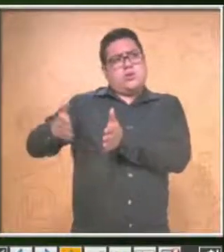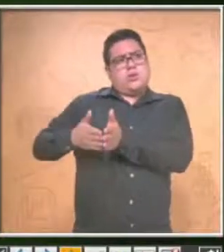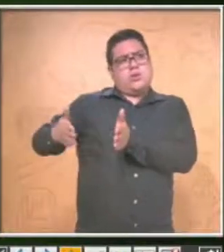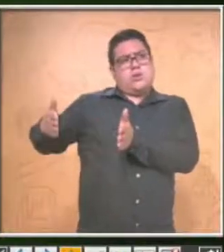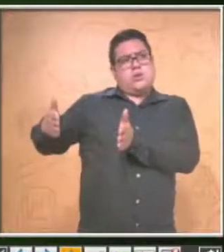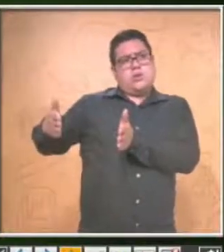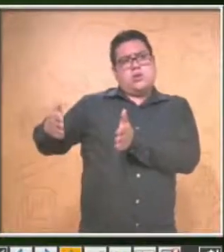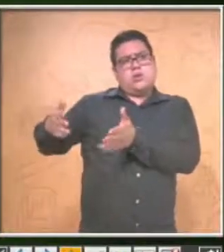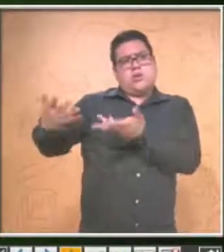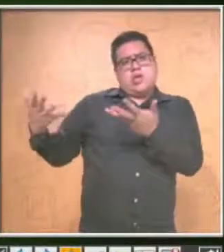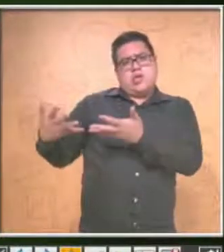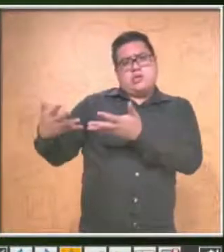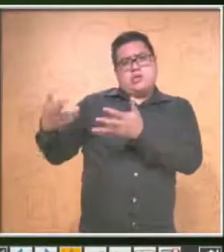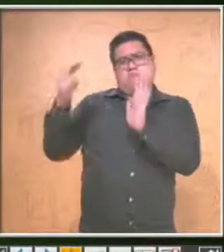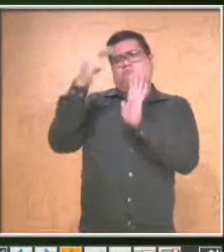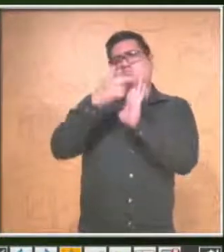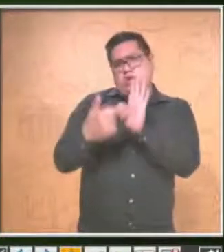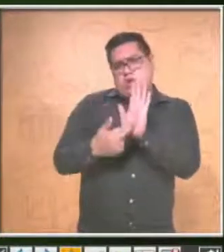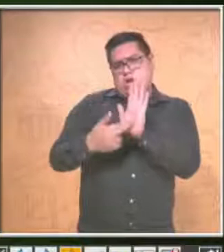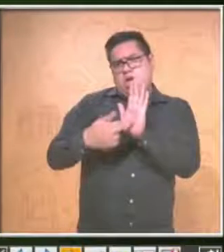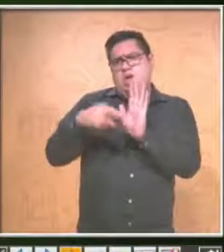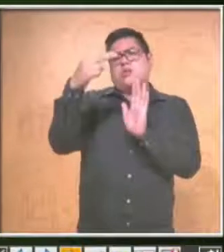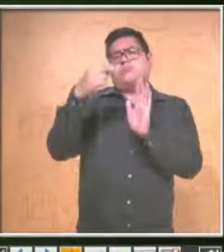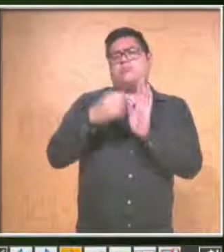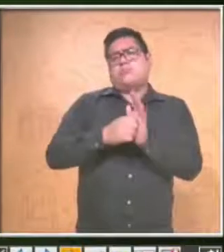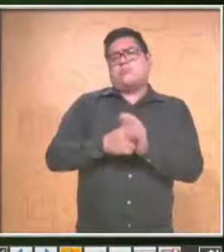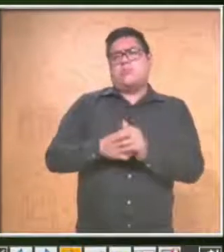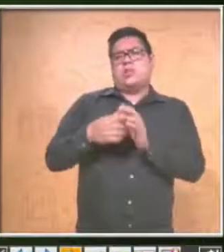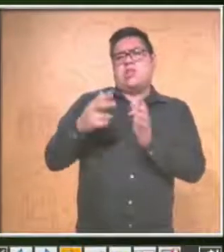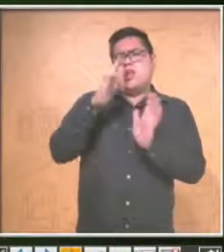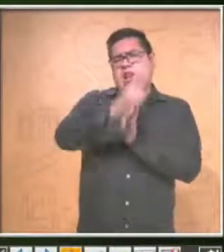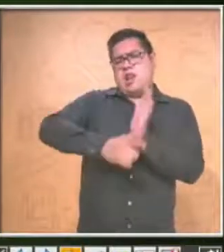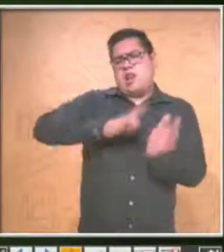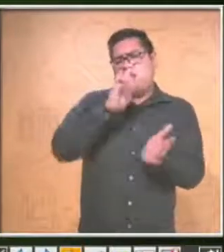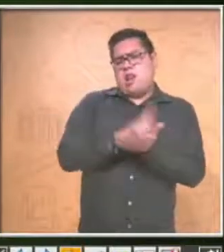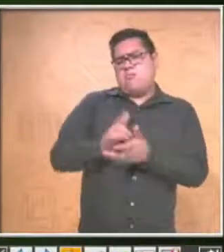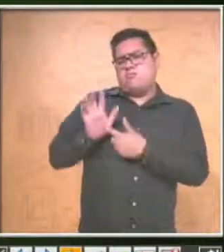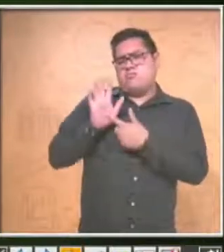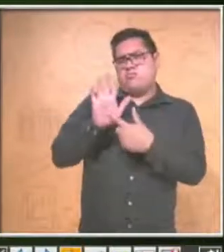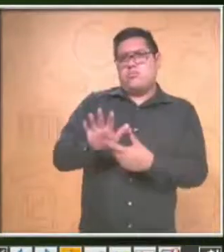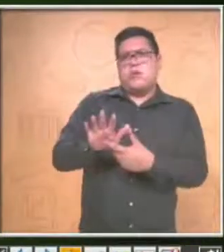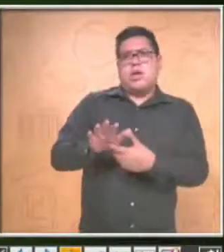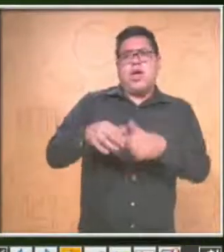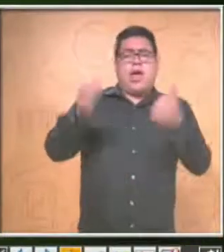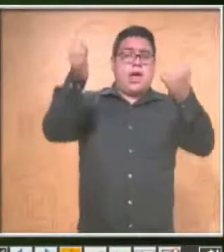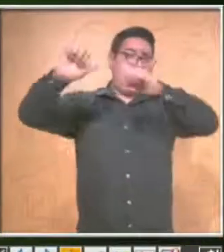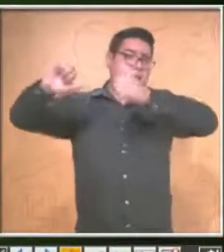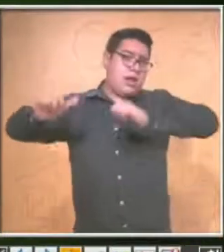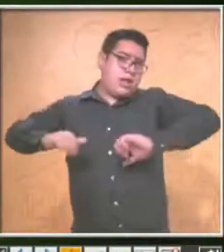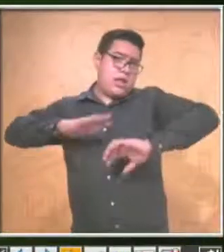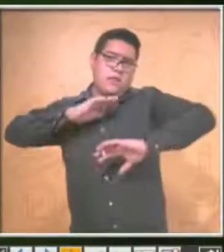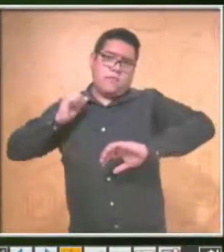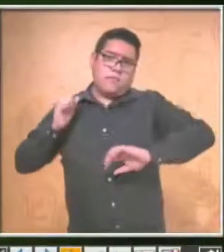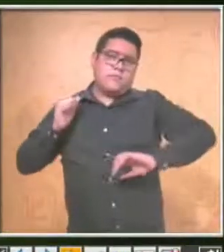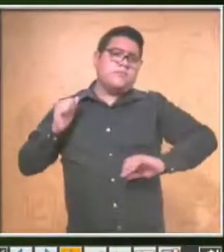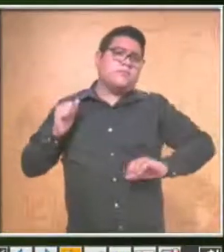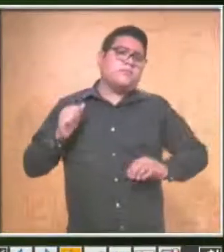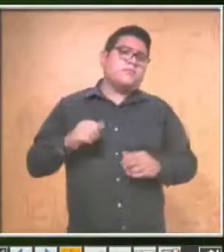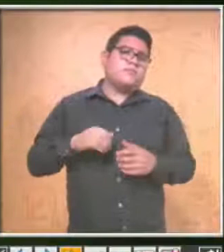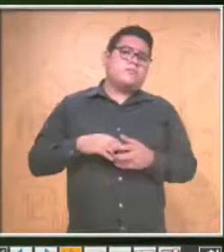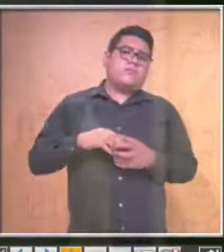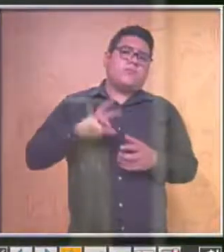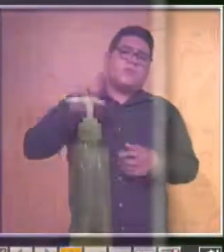idea de la elaboración de reglas, de normas, de leyes. El arte romano,